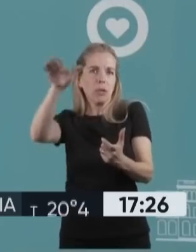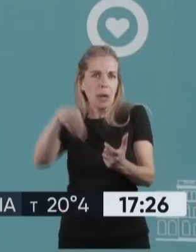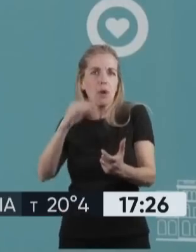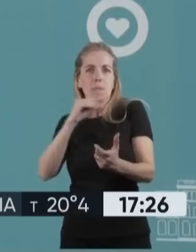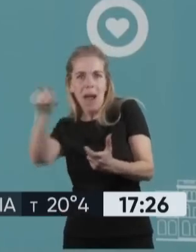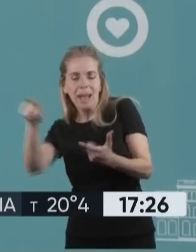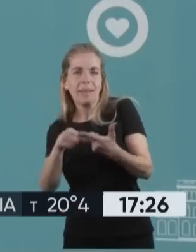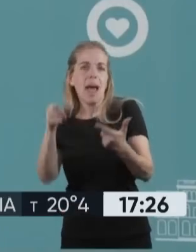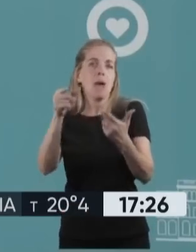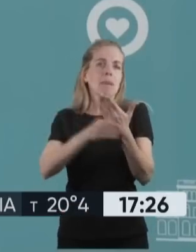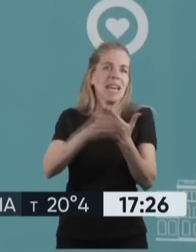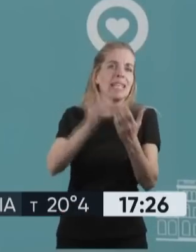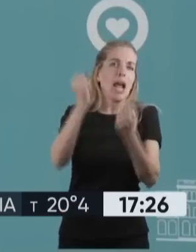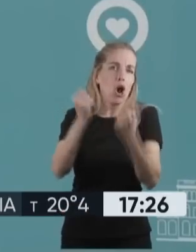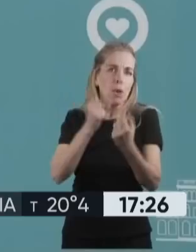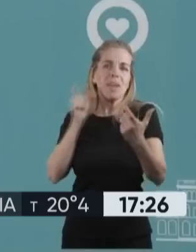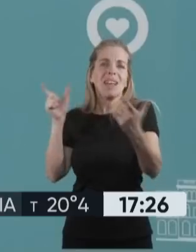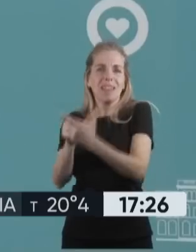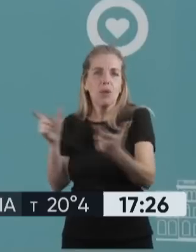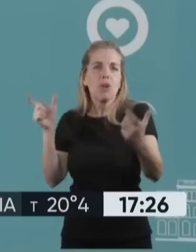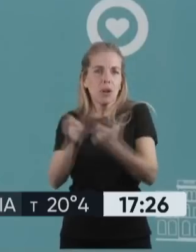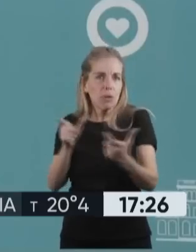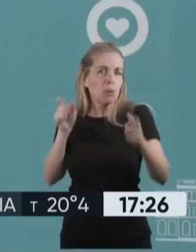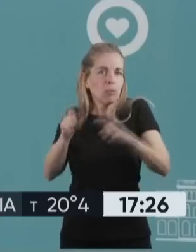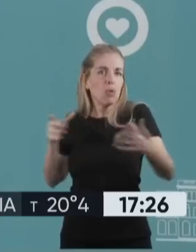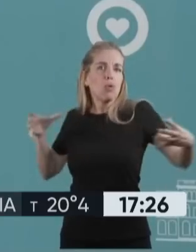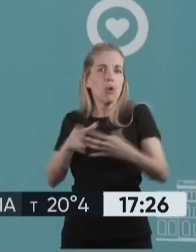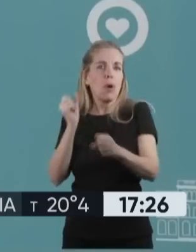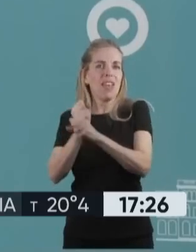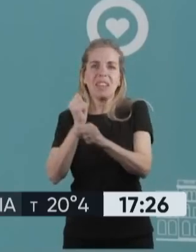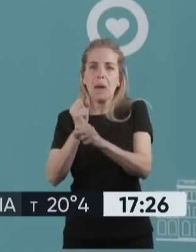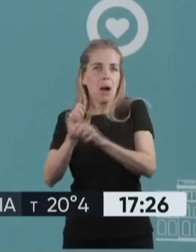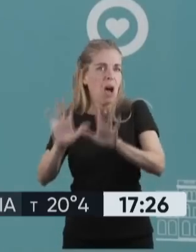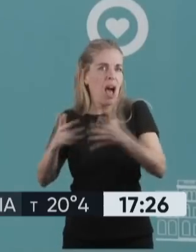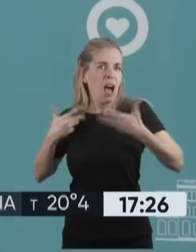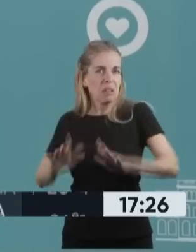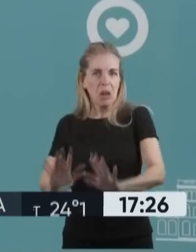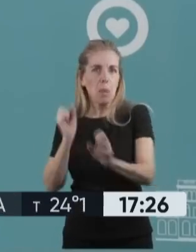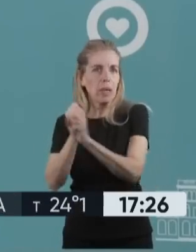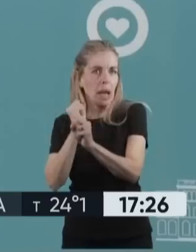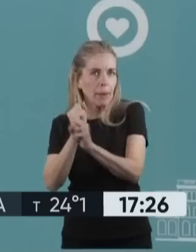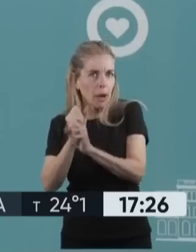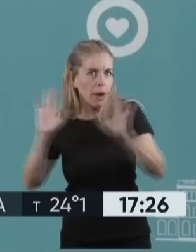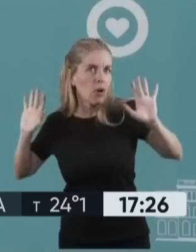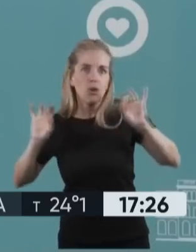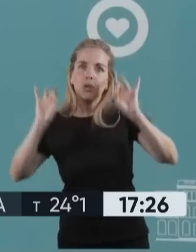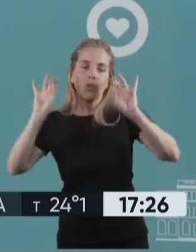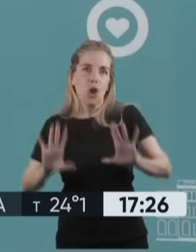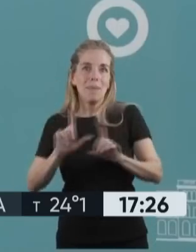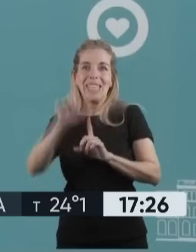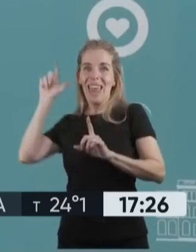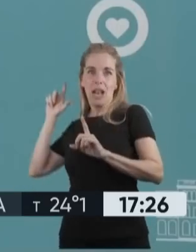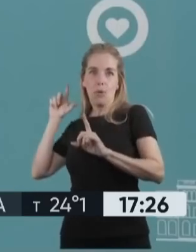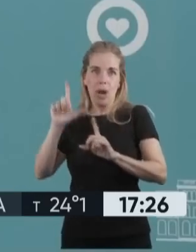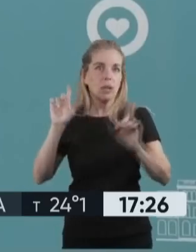con la ministra de Economía, con todo su equipo de trabajo cotidiano. Digamos, estamos trabajando no solamente desde el lunes, sino como